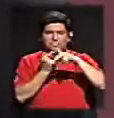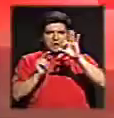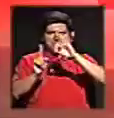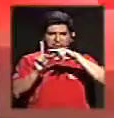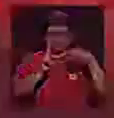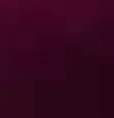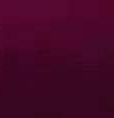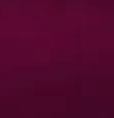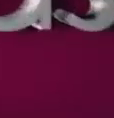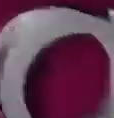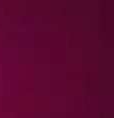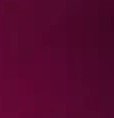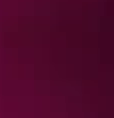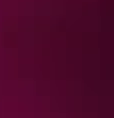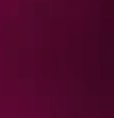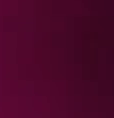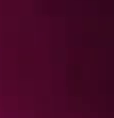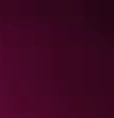Vista.